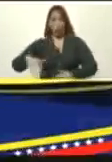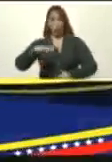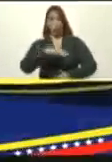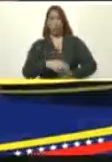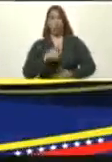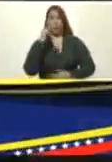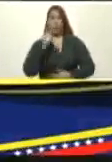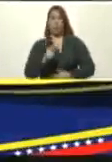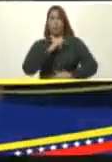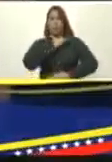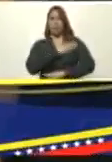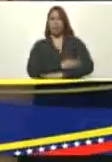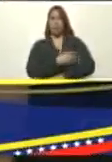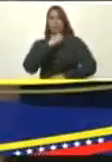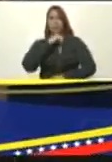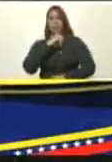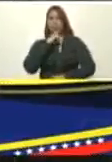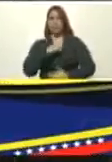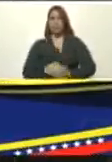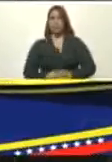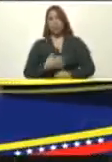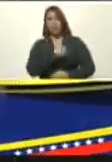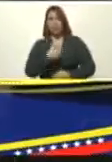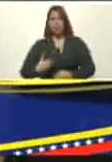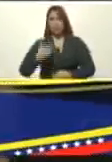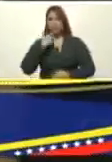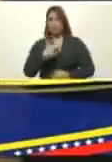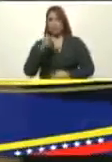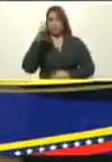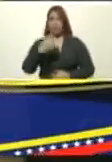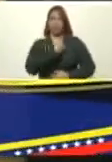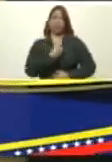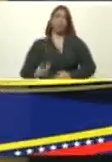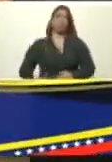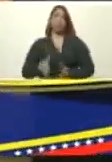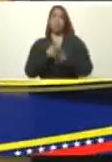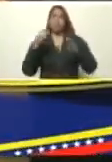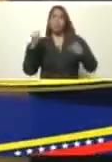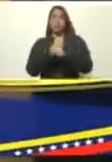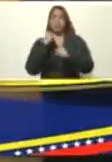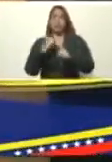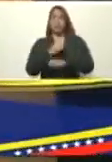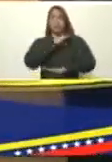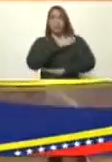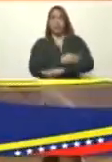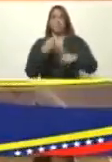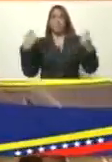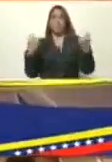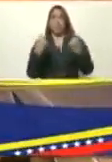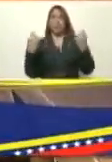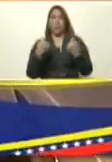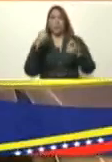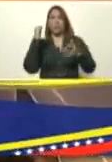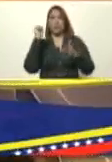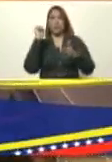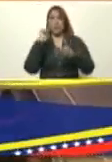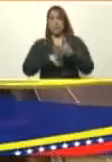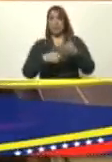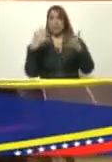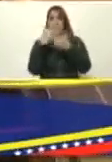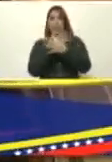tarea dura, compleja, y ahí yo quiero destacar, presidente, la gran labor del Poder Popular, sin duda alguna.